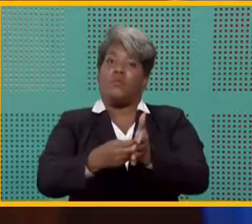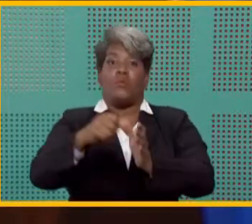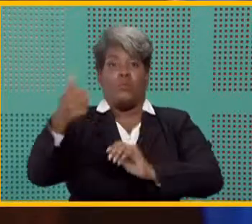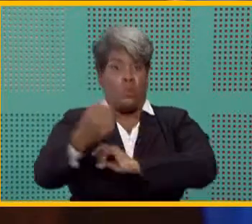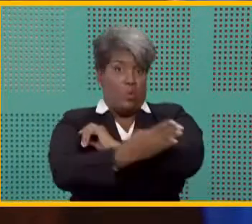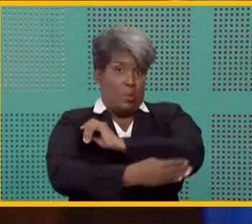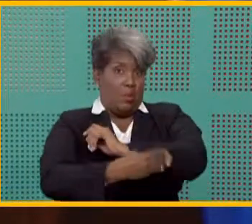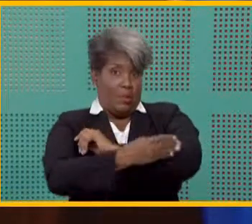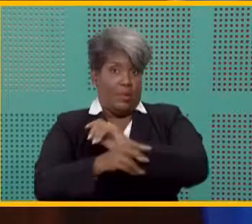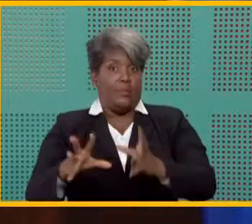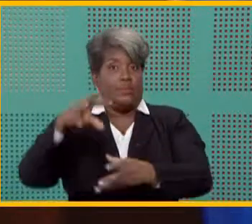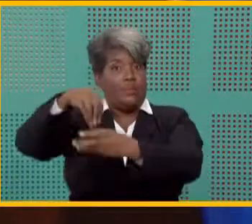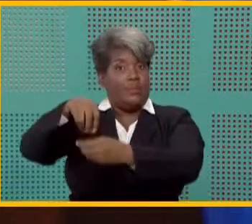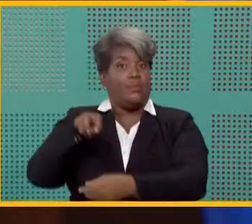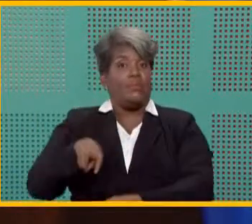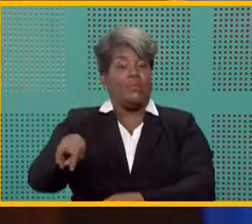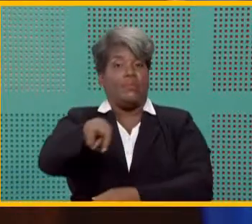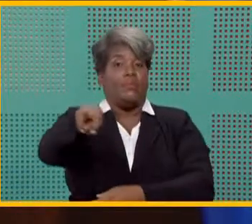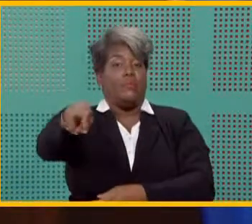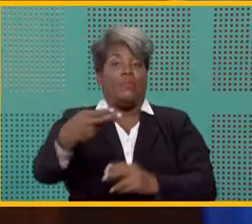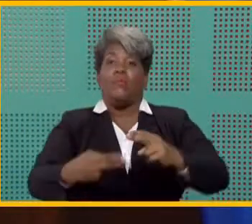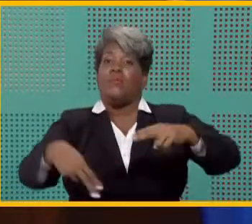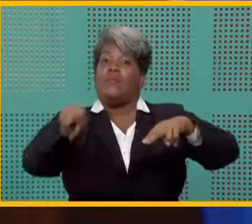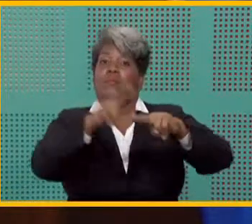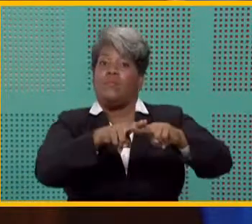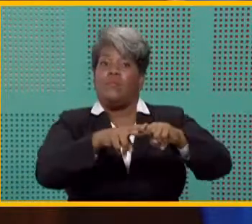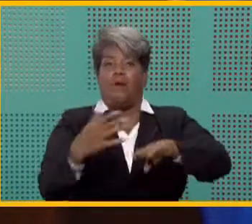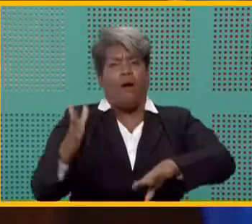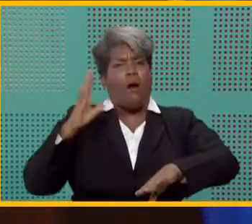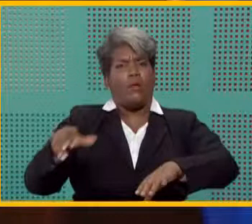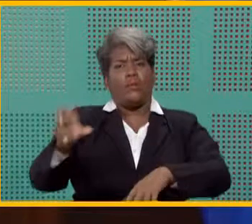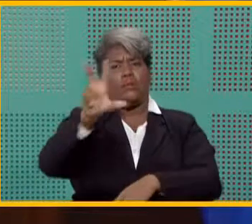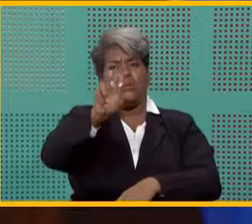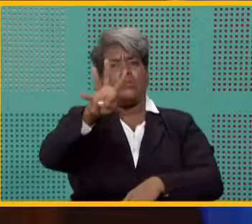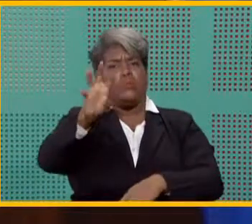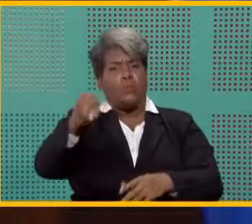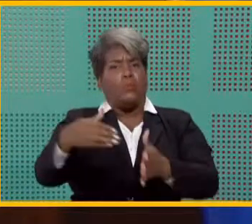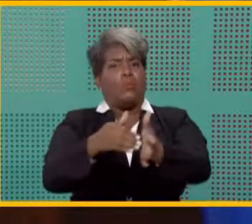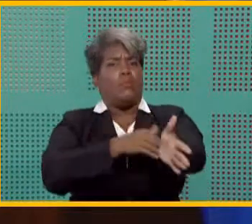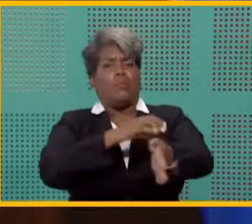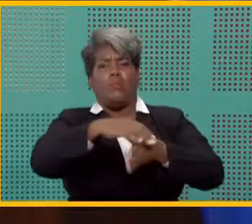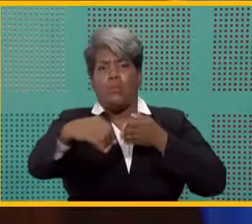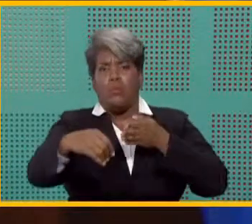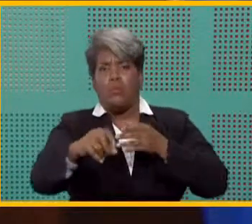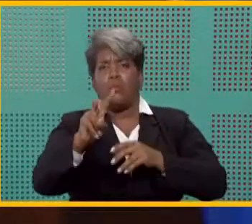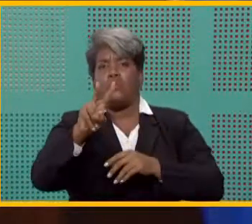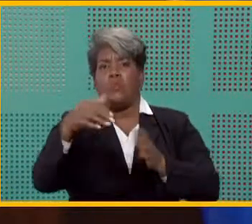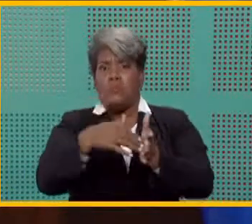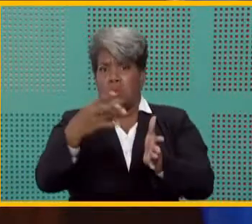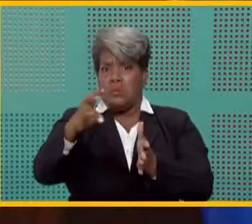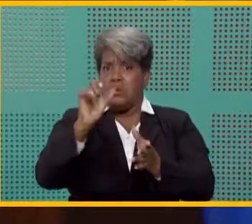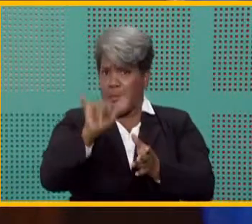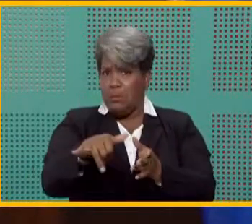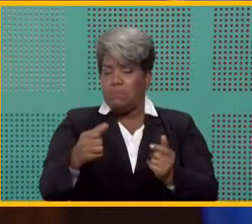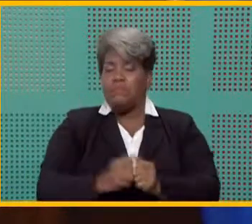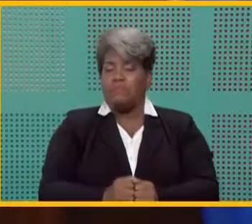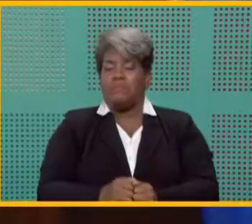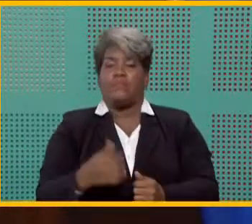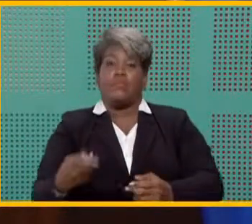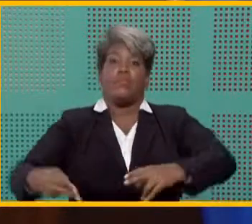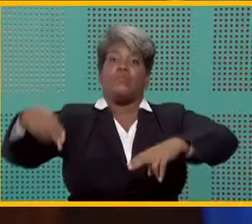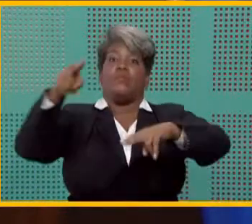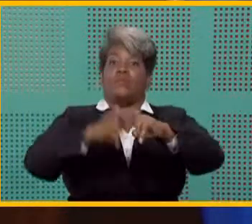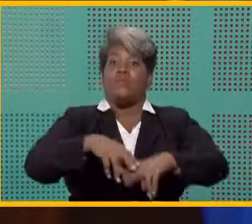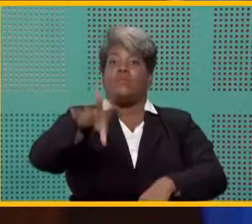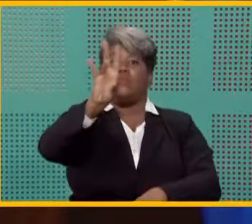el sector turismo pasó de alrededor de 340 millones de dólares en el 17 a